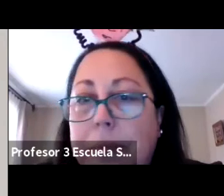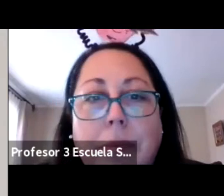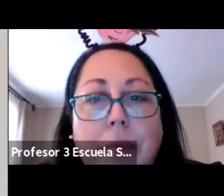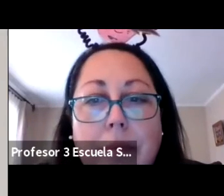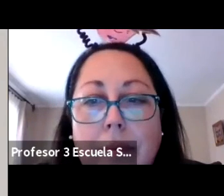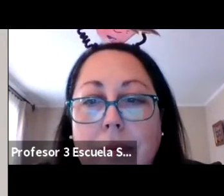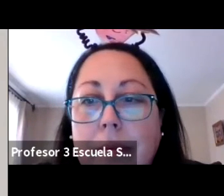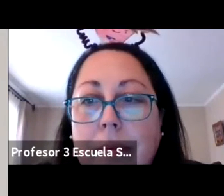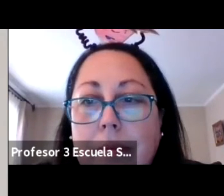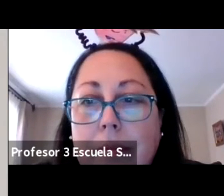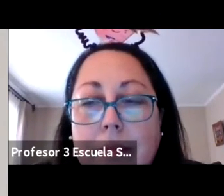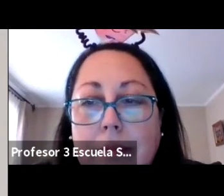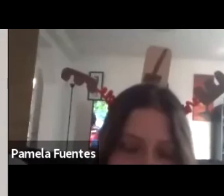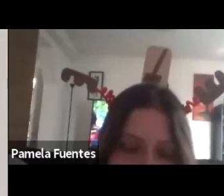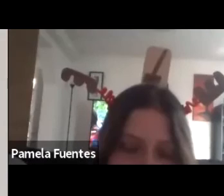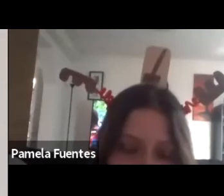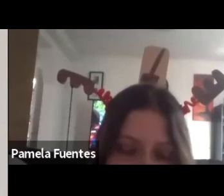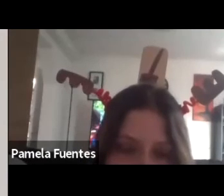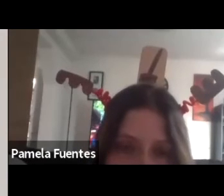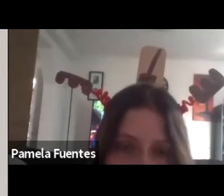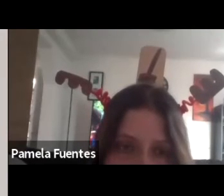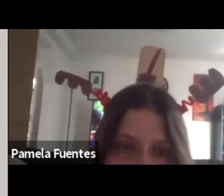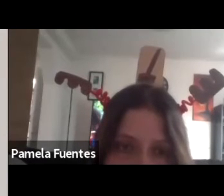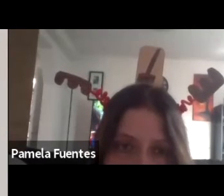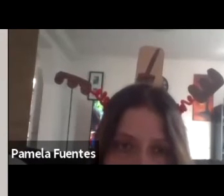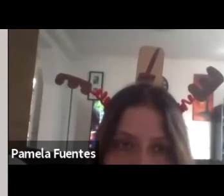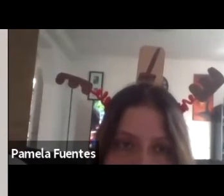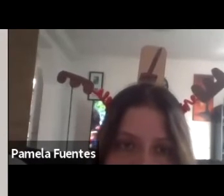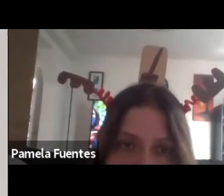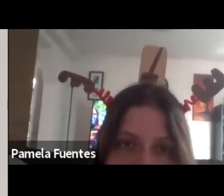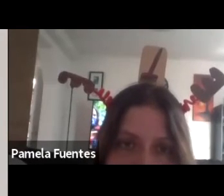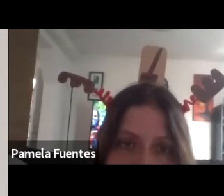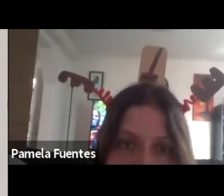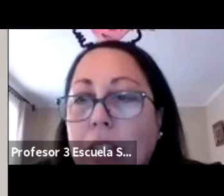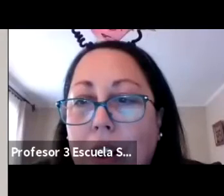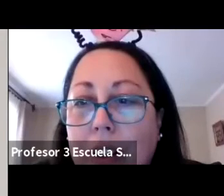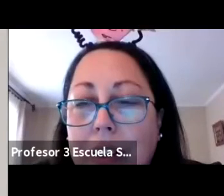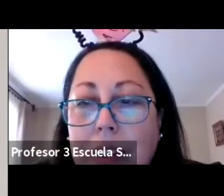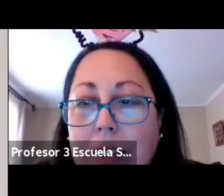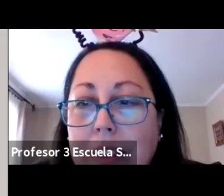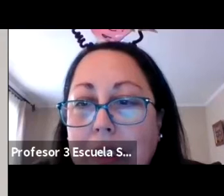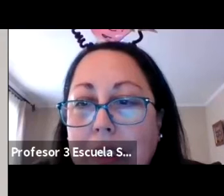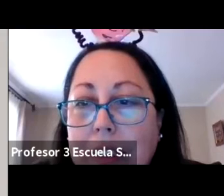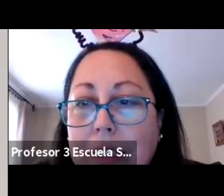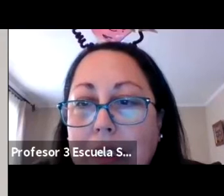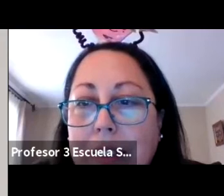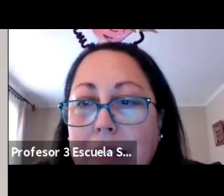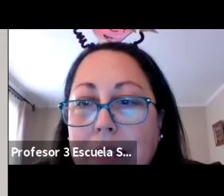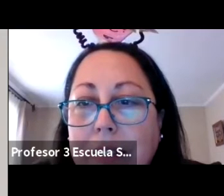stop. Stop. ¿Qué te salió, Alonso?